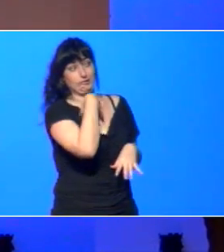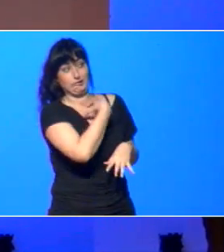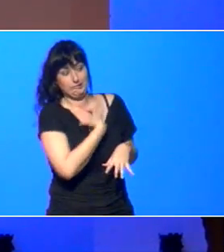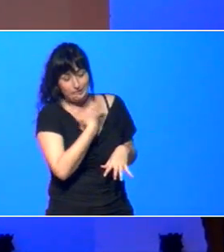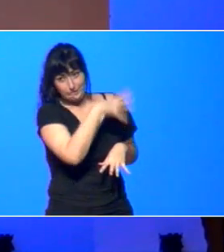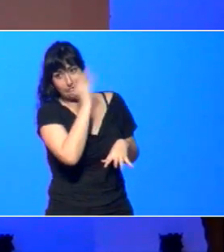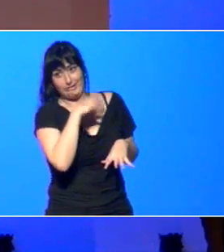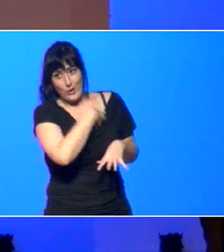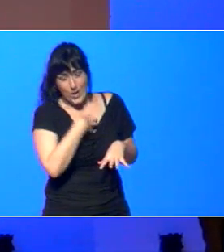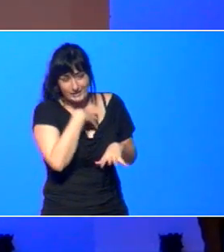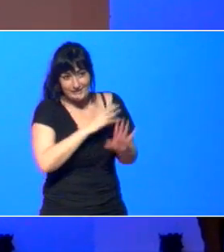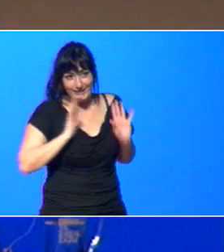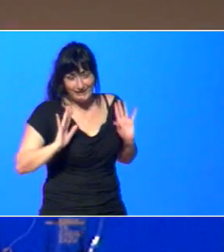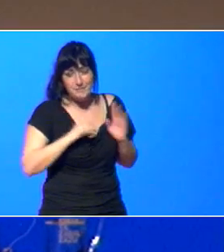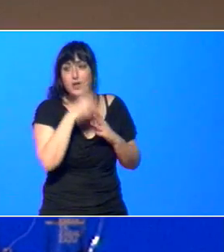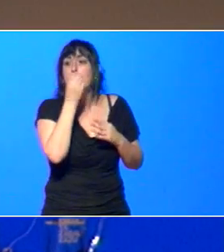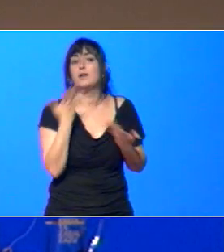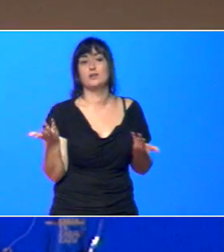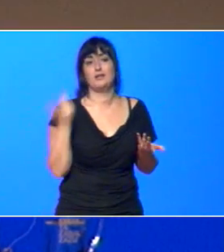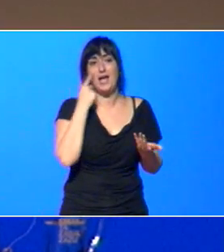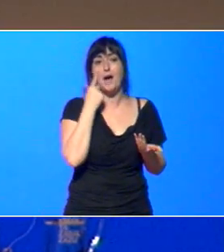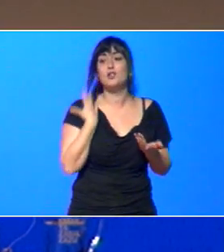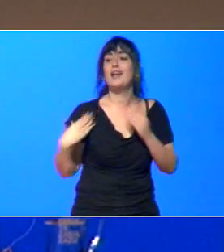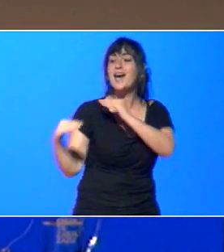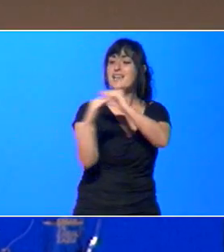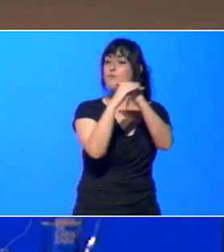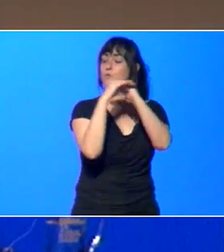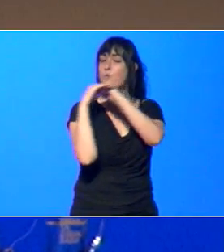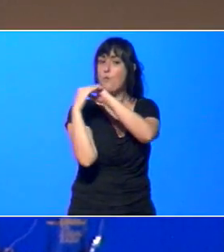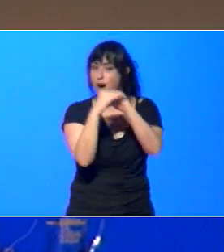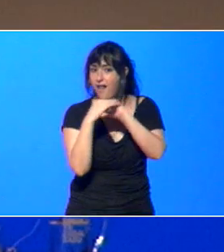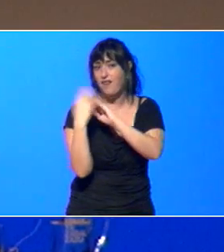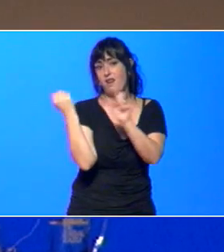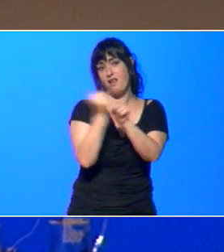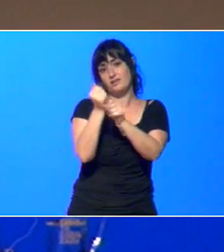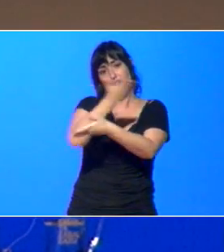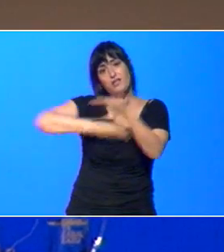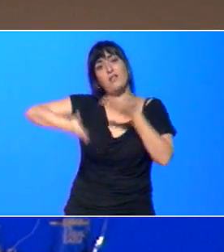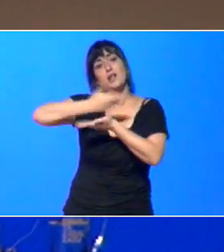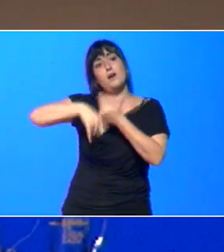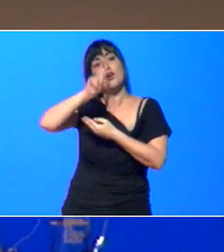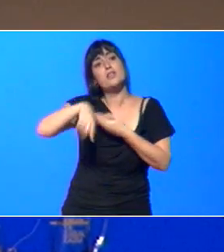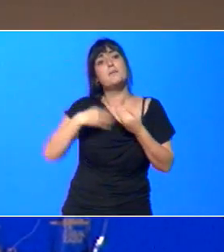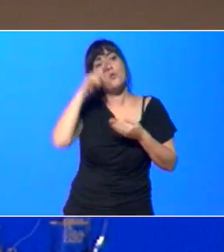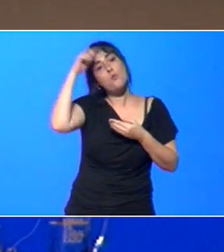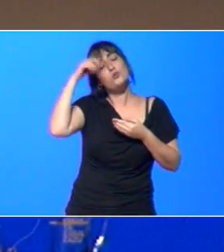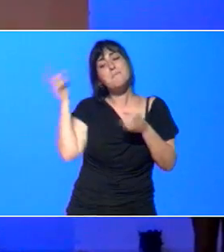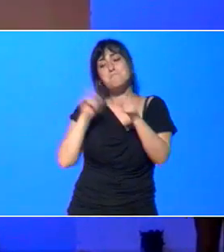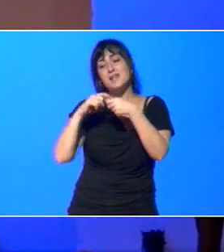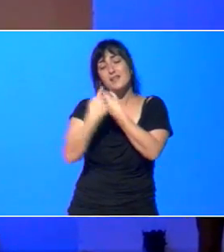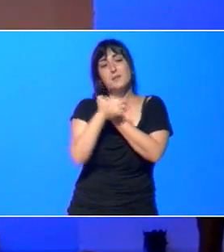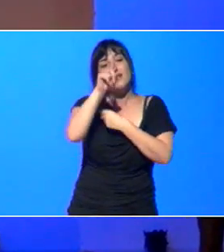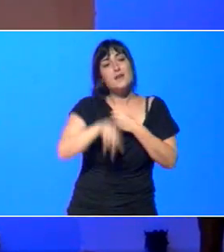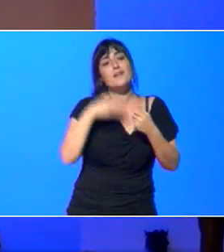la importancia del trabajo entre iguales, la importancia de la cultura participativa de la comunidad, la importancia de repensar